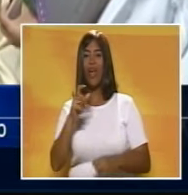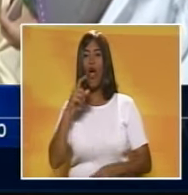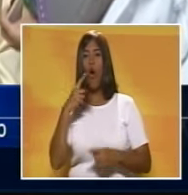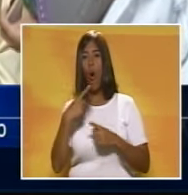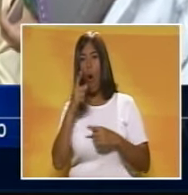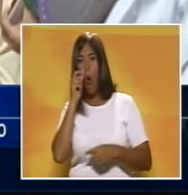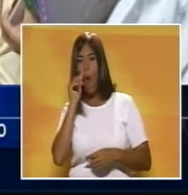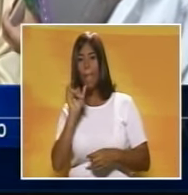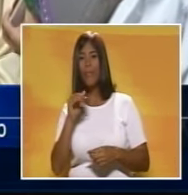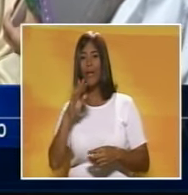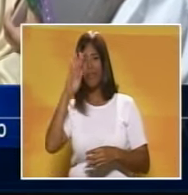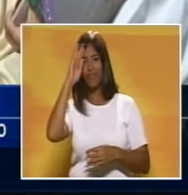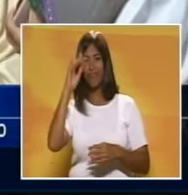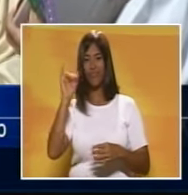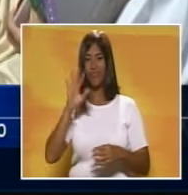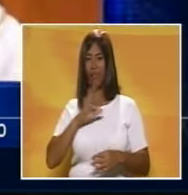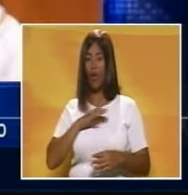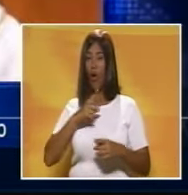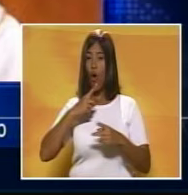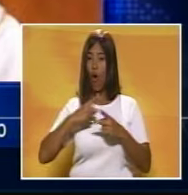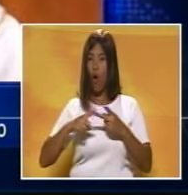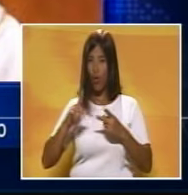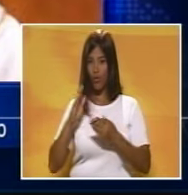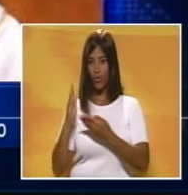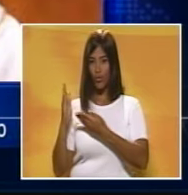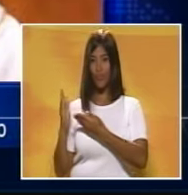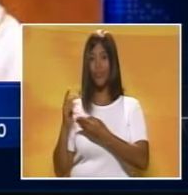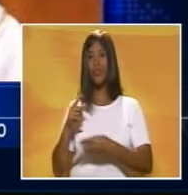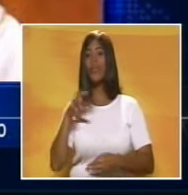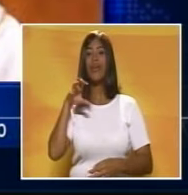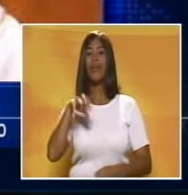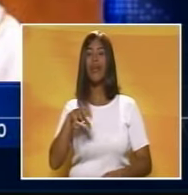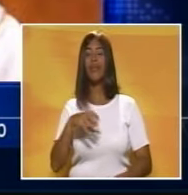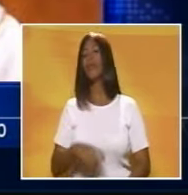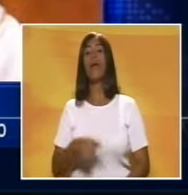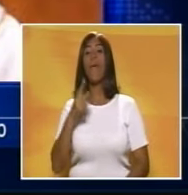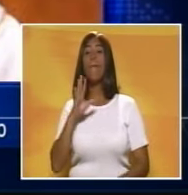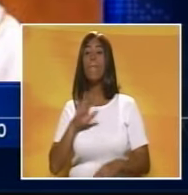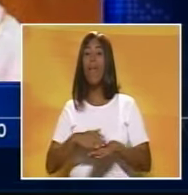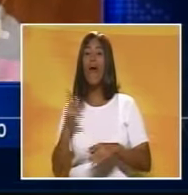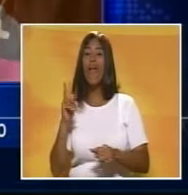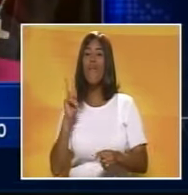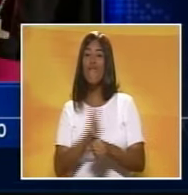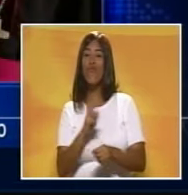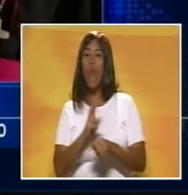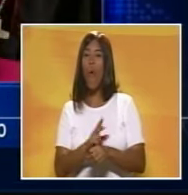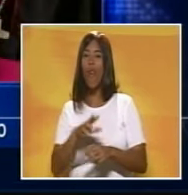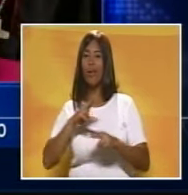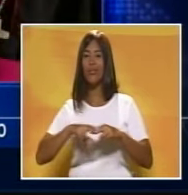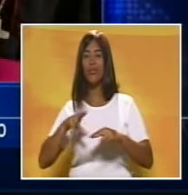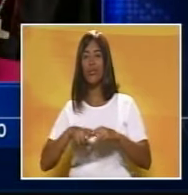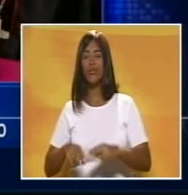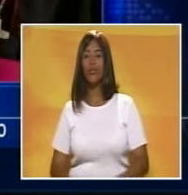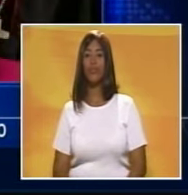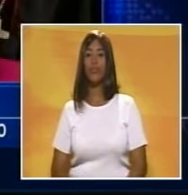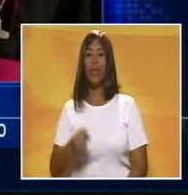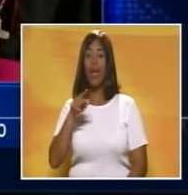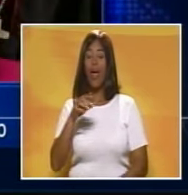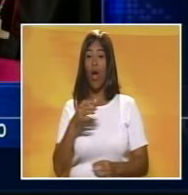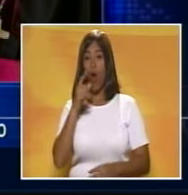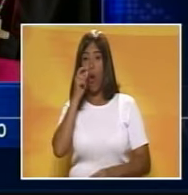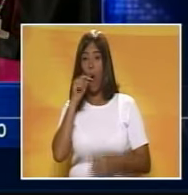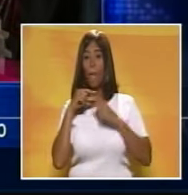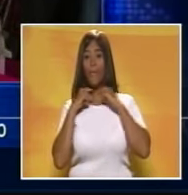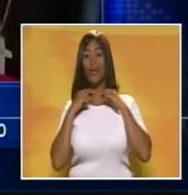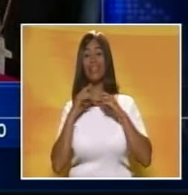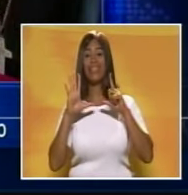quien fuera arzobispo de Agaña, en la isla de Guam, por abusos a menores. El religioso de 73 años ha sido señalado